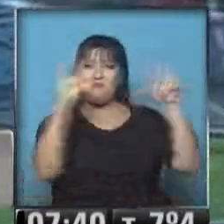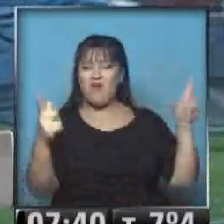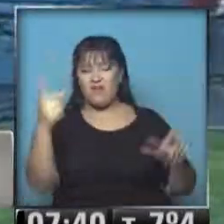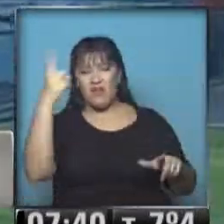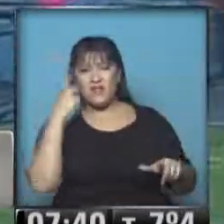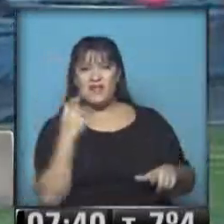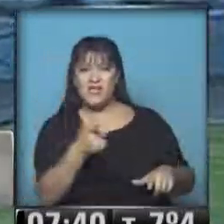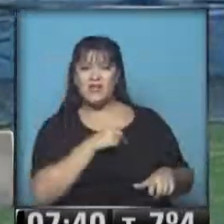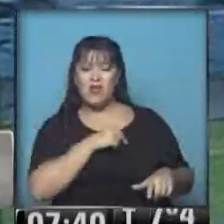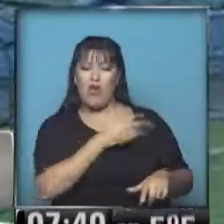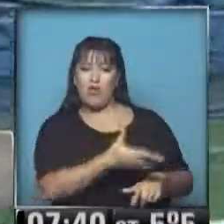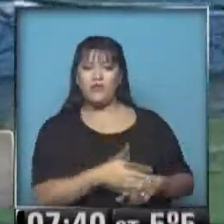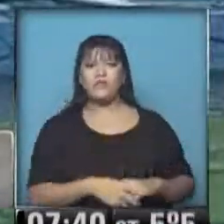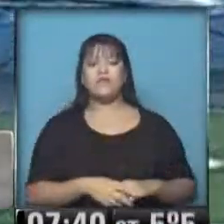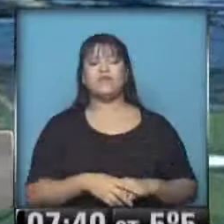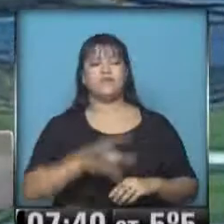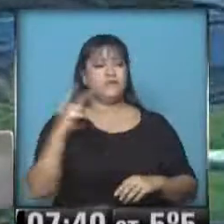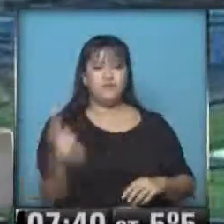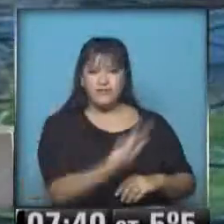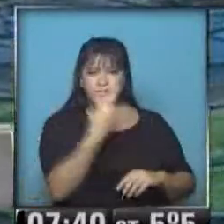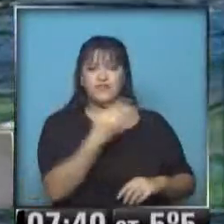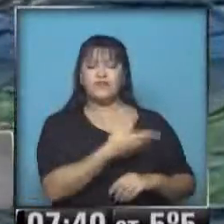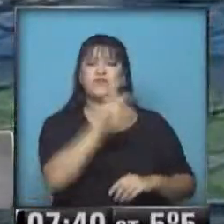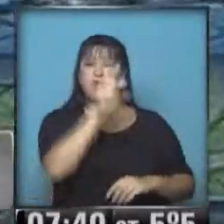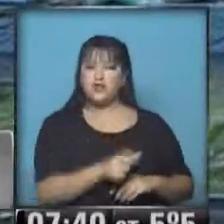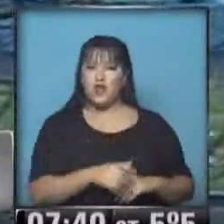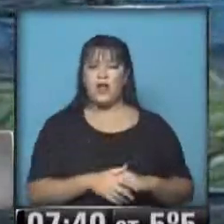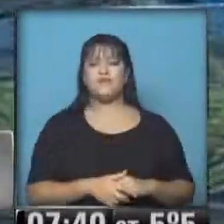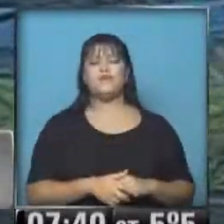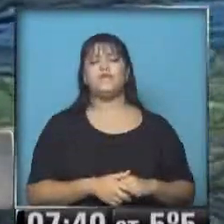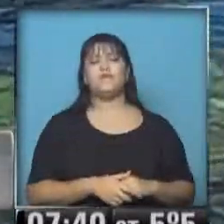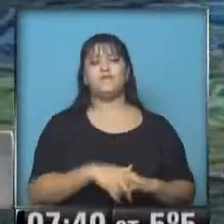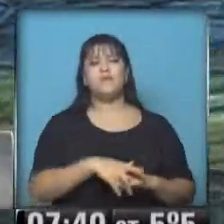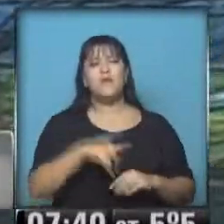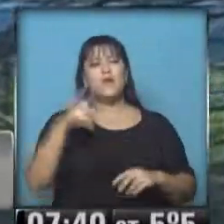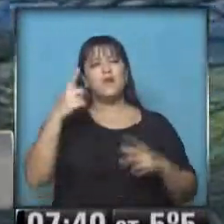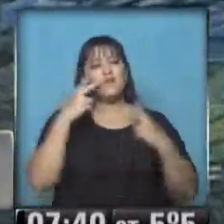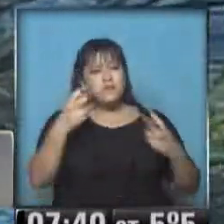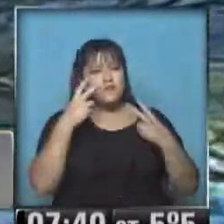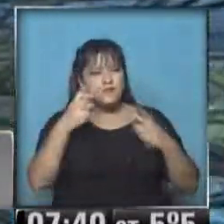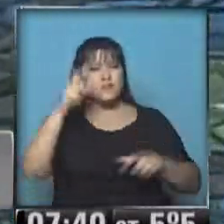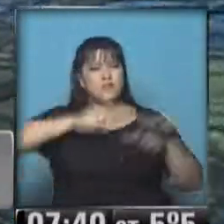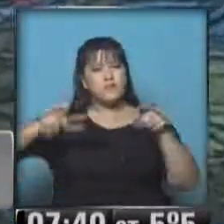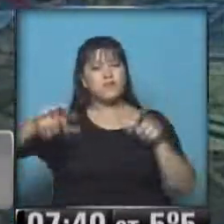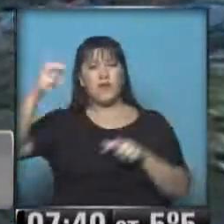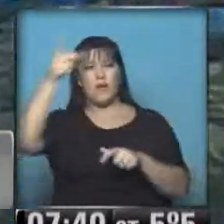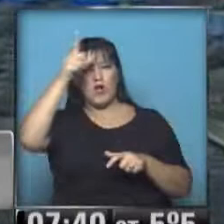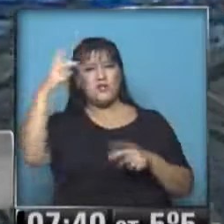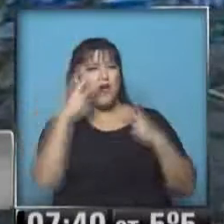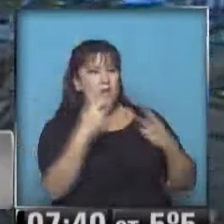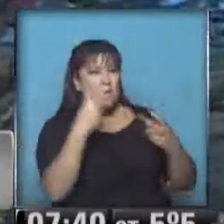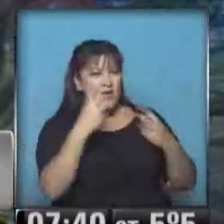en este momento falleció los especialistas en este momento peritos de la policía está